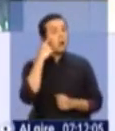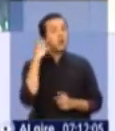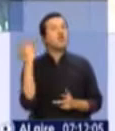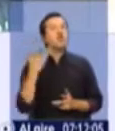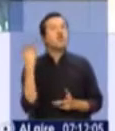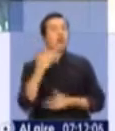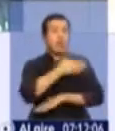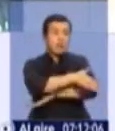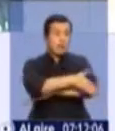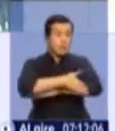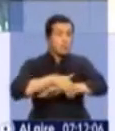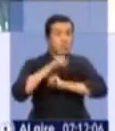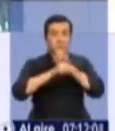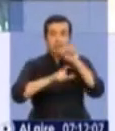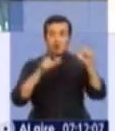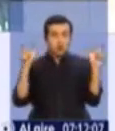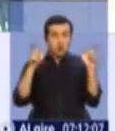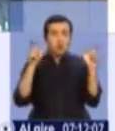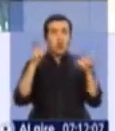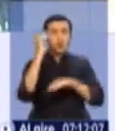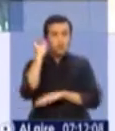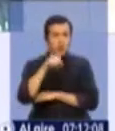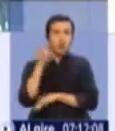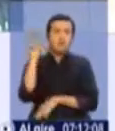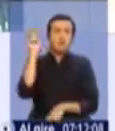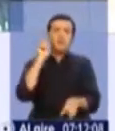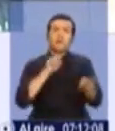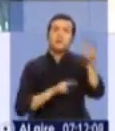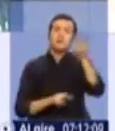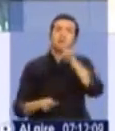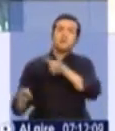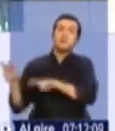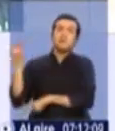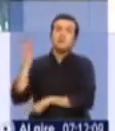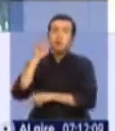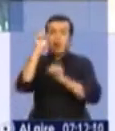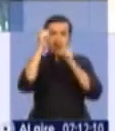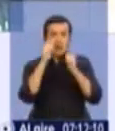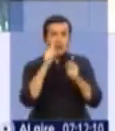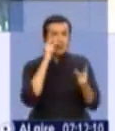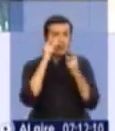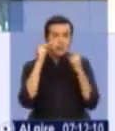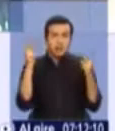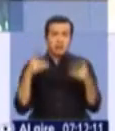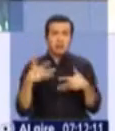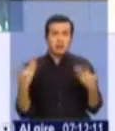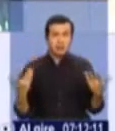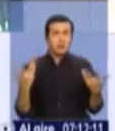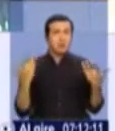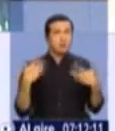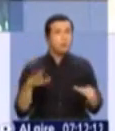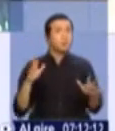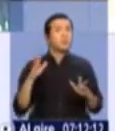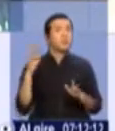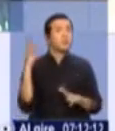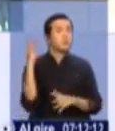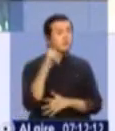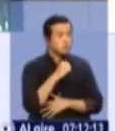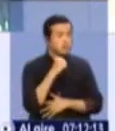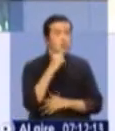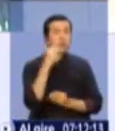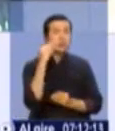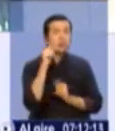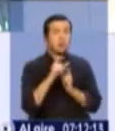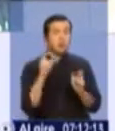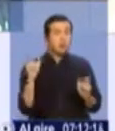gente va a poder recorrer y va a poder apreciar el arte porque es evidente que va a haber un flujo de personas que van